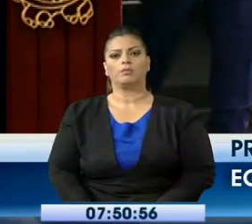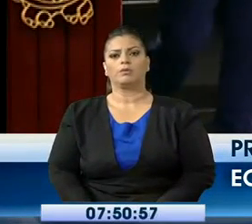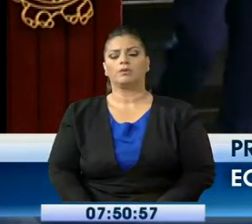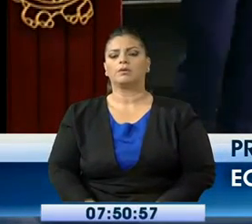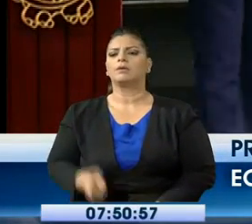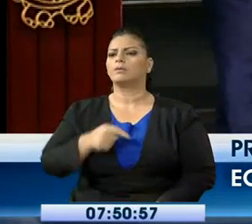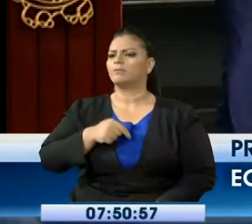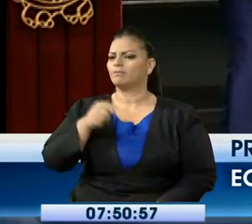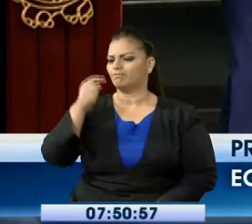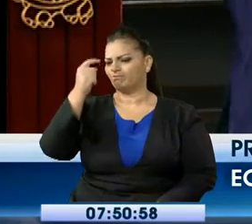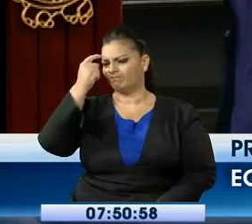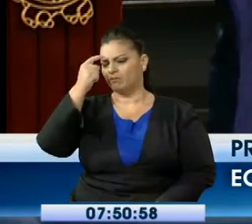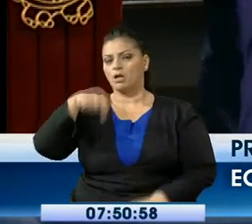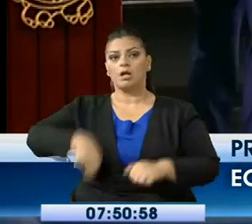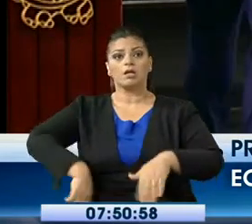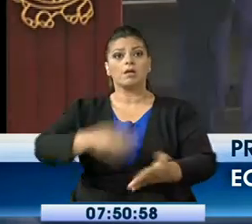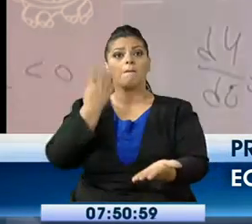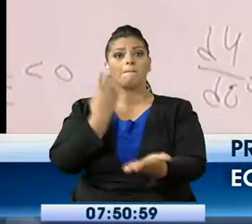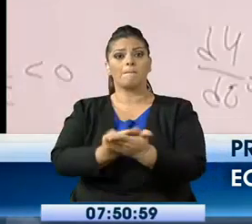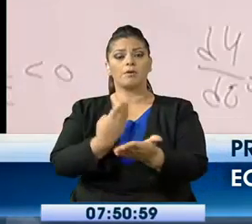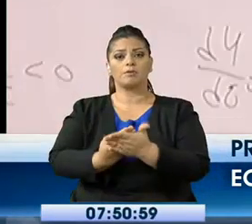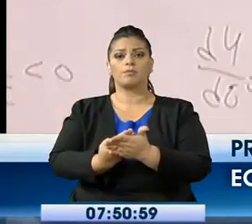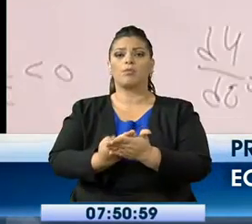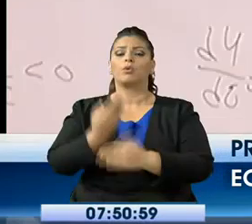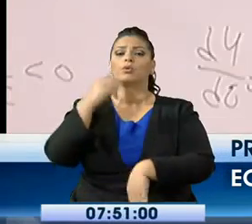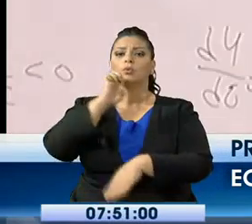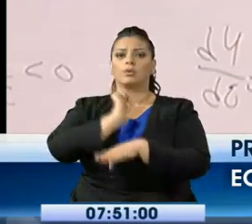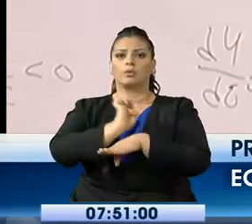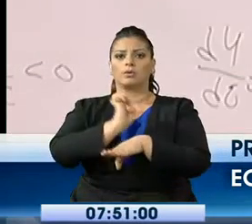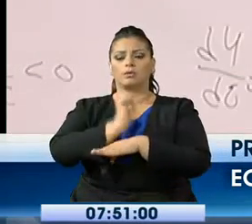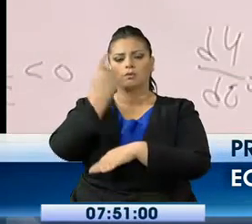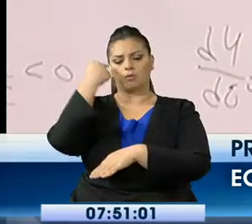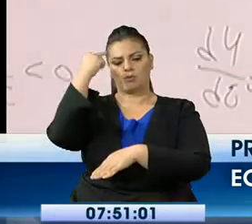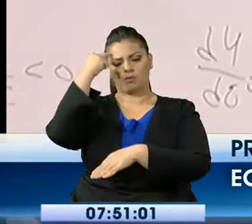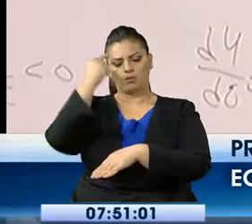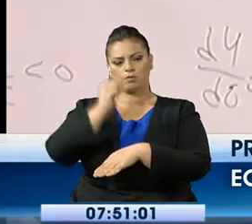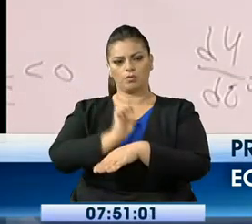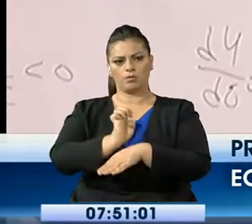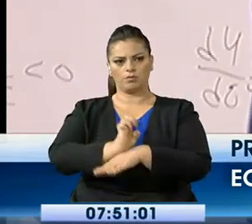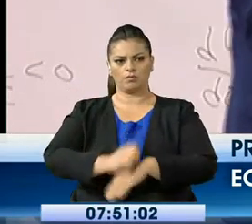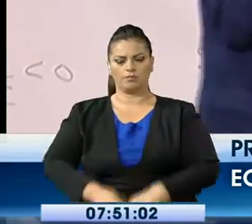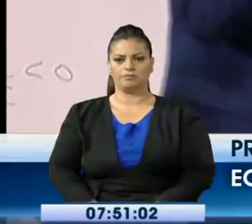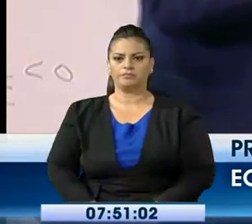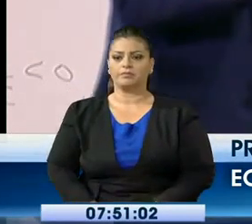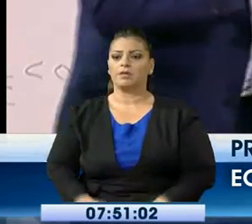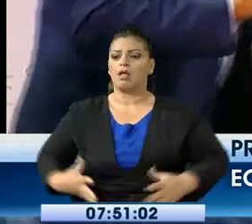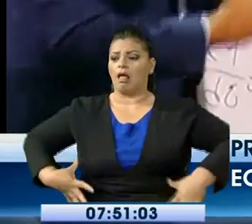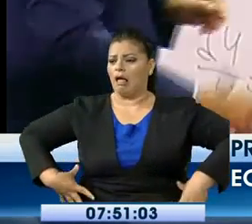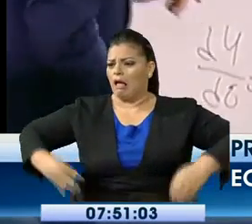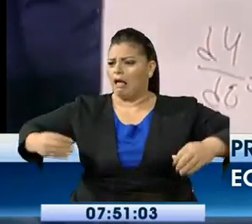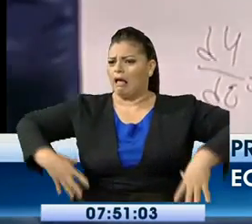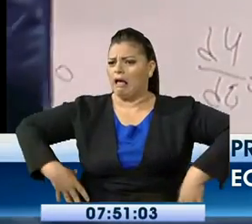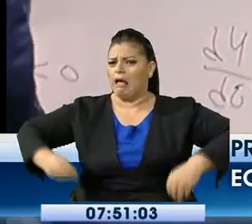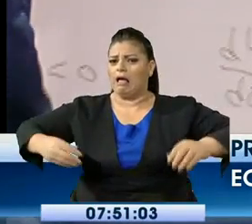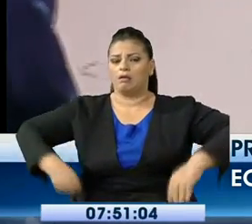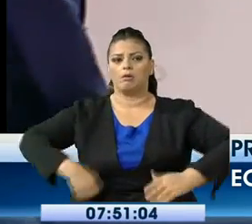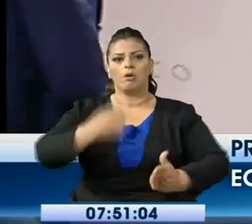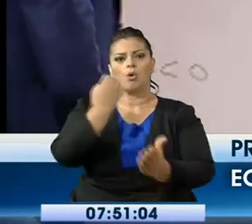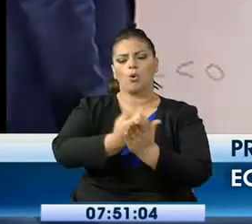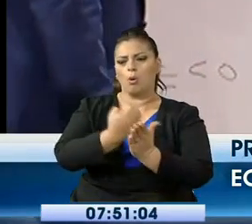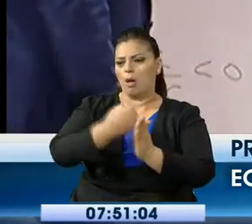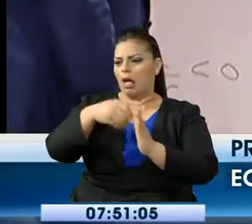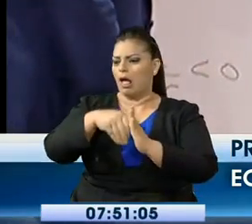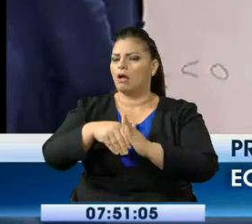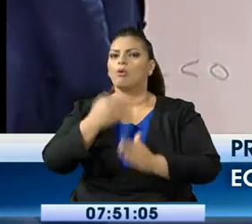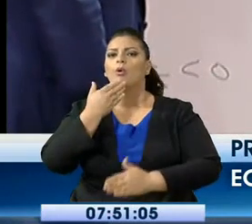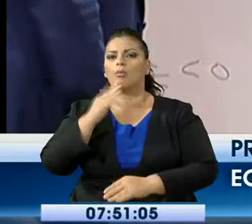en jaque al presupuesto general del Estado. En el caso del gasto público, todo va a la economía. Esa es la explicación conceptual de esto que hemos